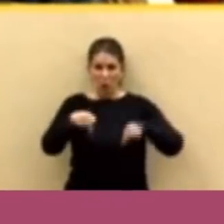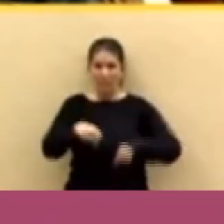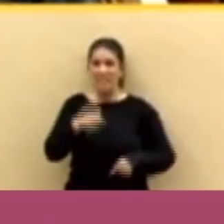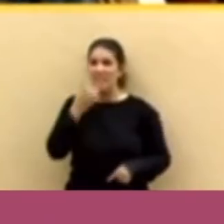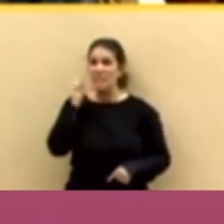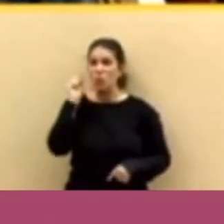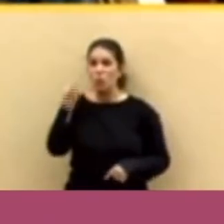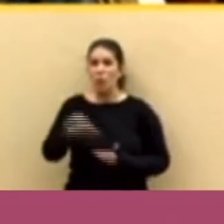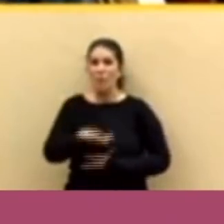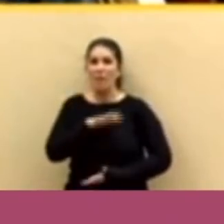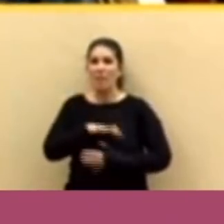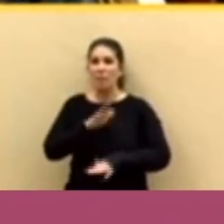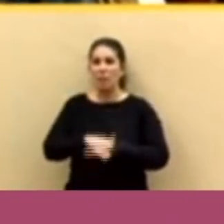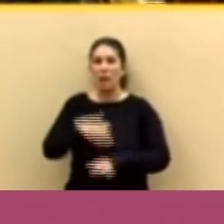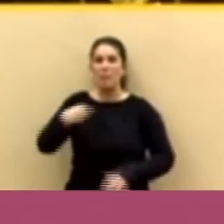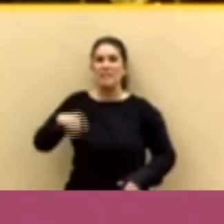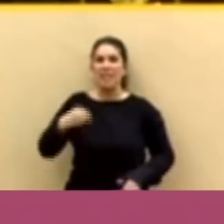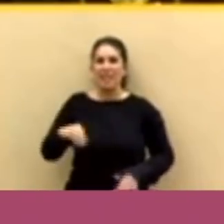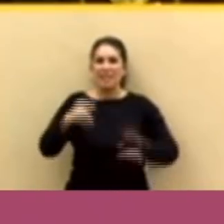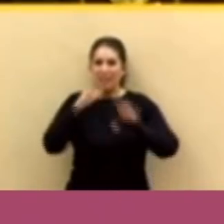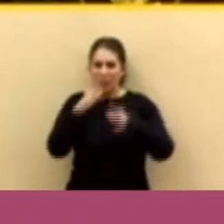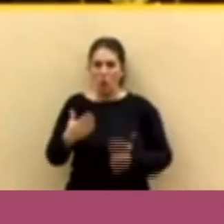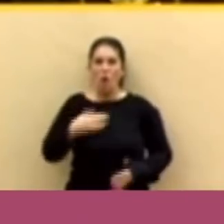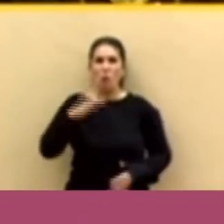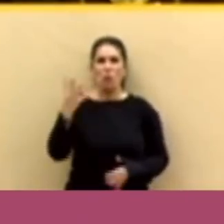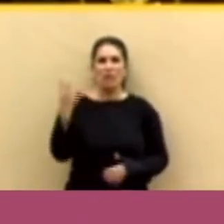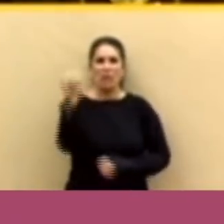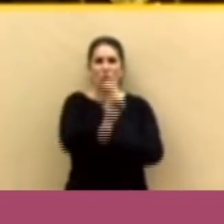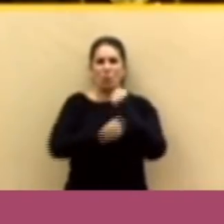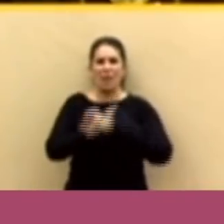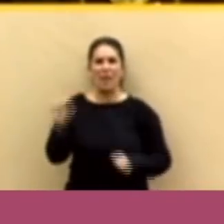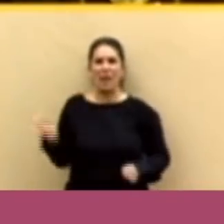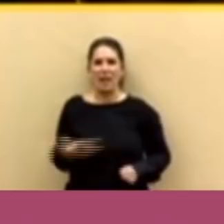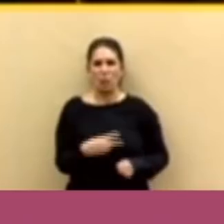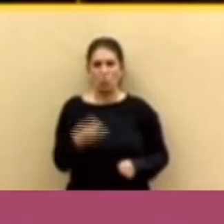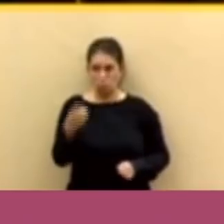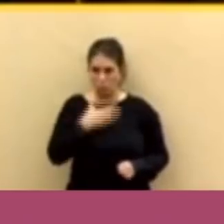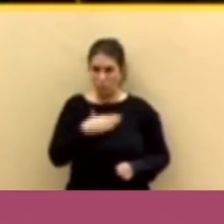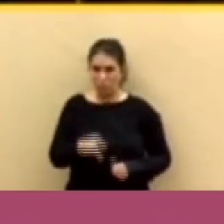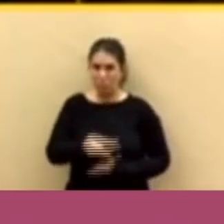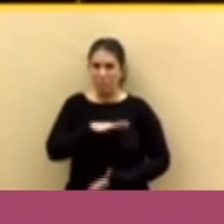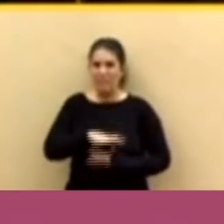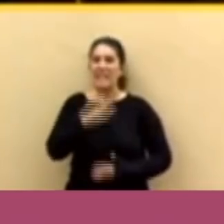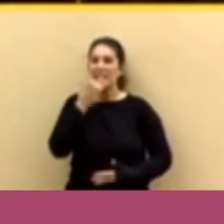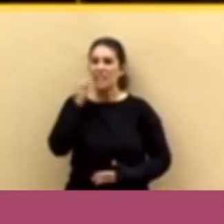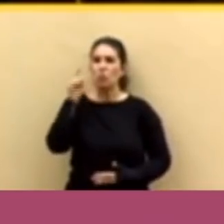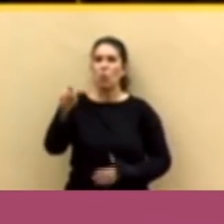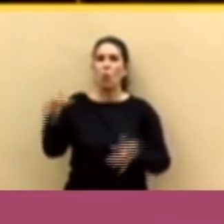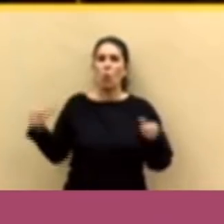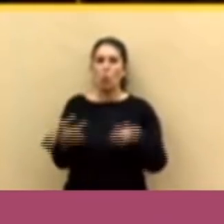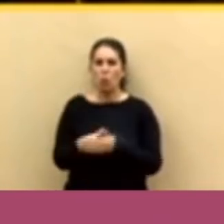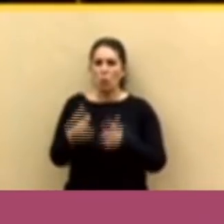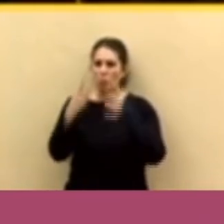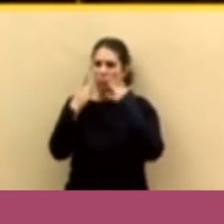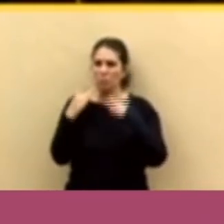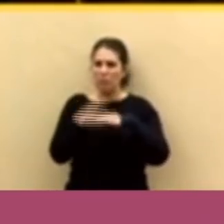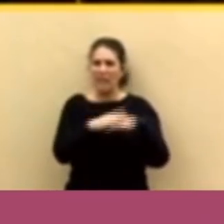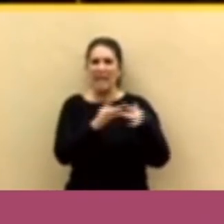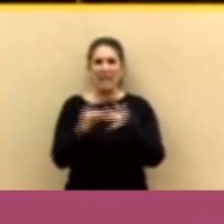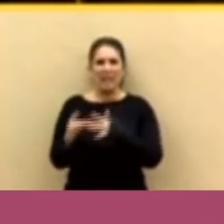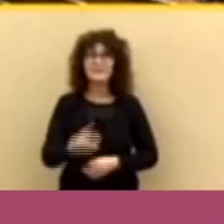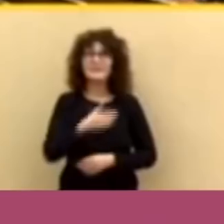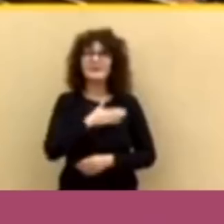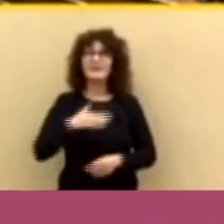la polarización que había, teniendo en cuenta cuál era la radicalización a la que está llevando este país el Partido Socialista. Y respecto a la primera